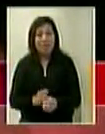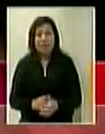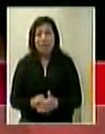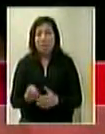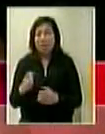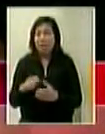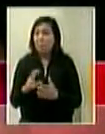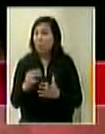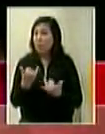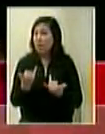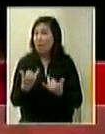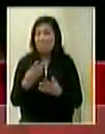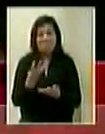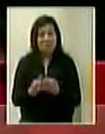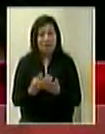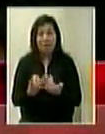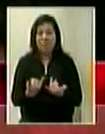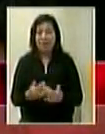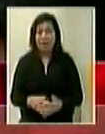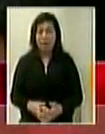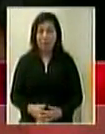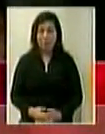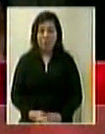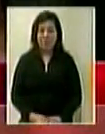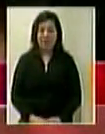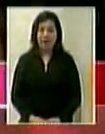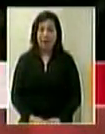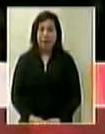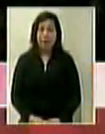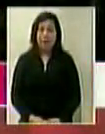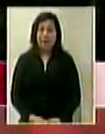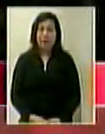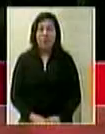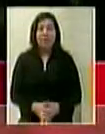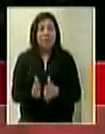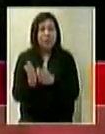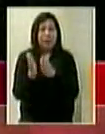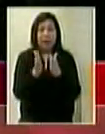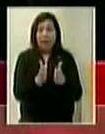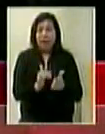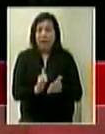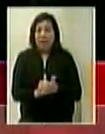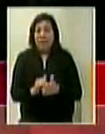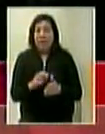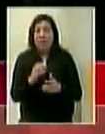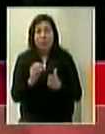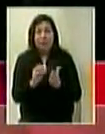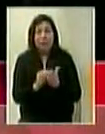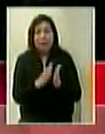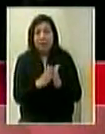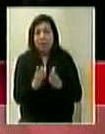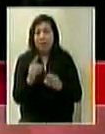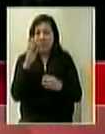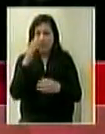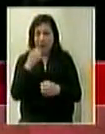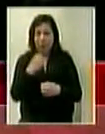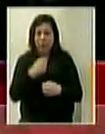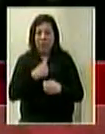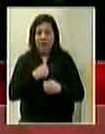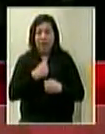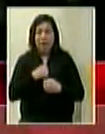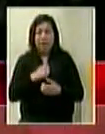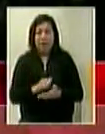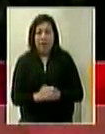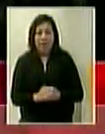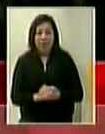un interno que no está en el penal donde está ahora el interno Antauro Humala, sino al costado, en un penal stricto sensu militar, ¿no